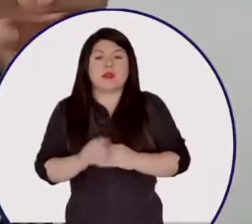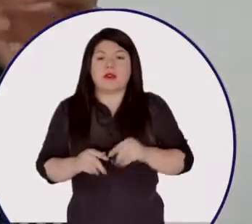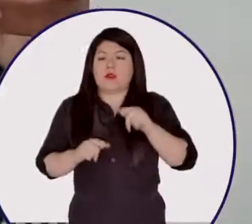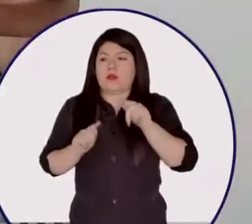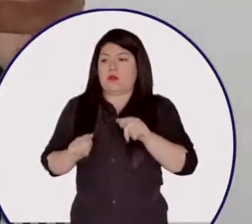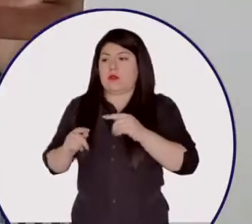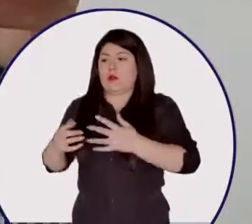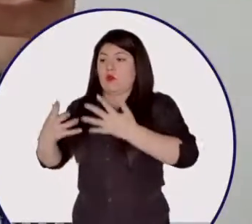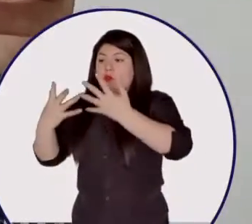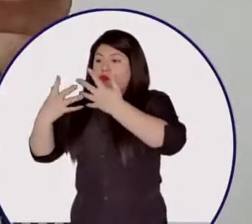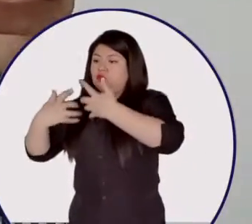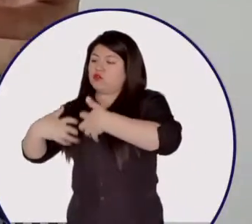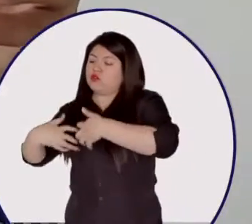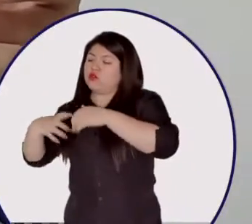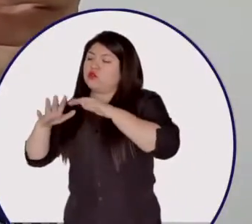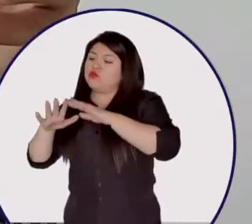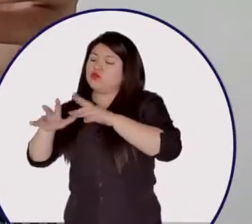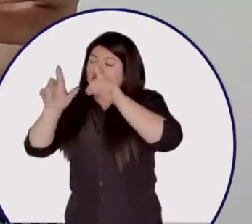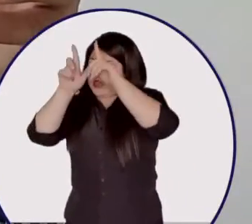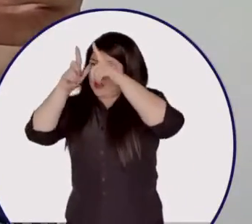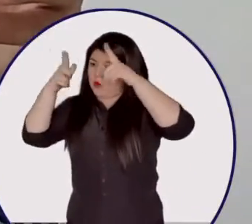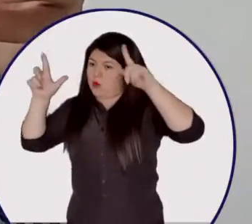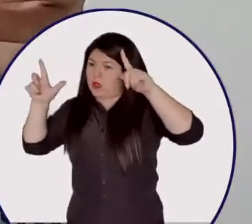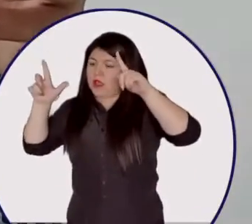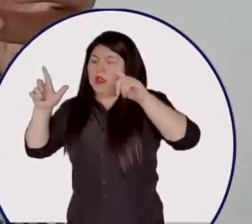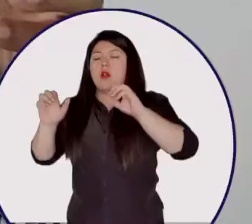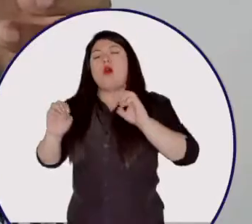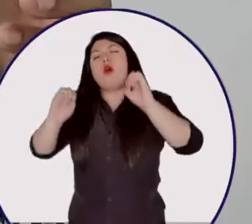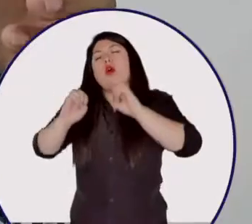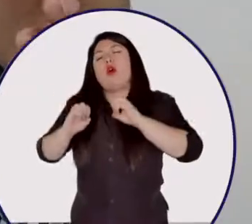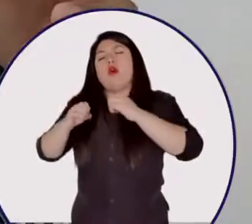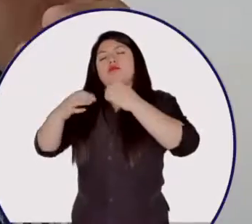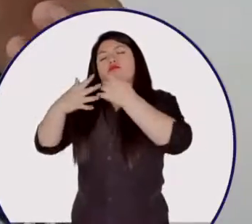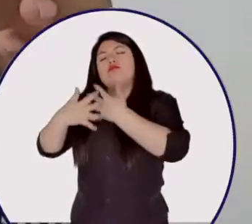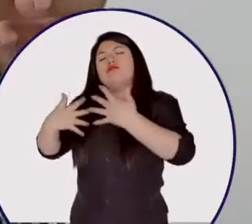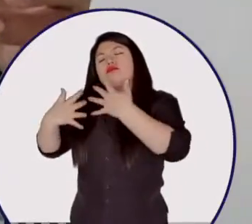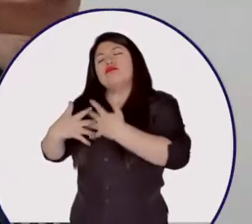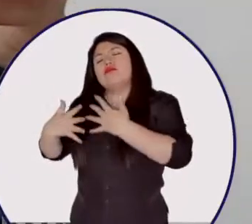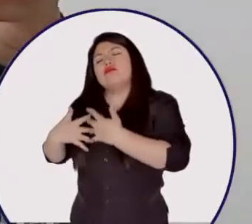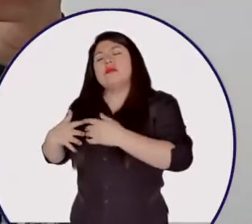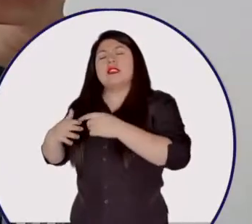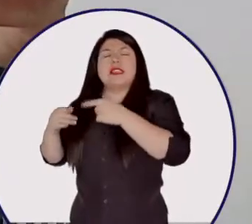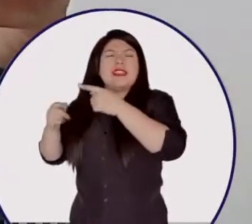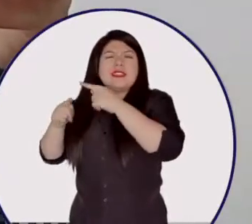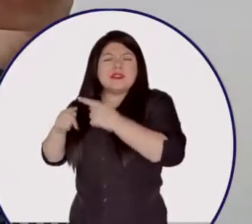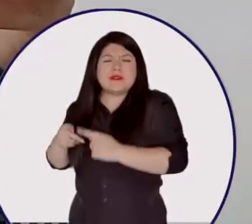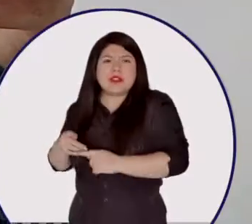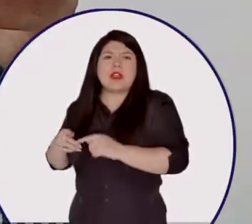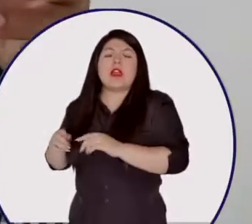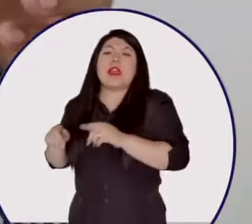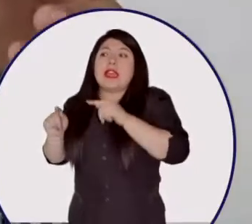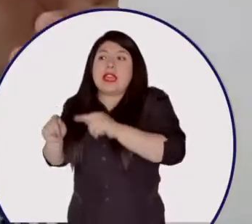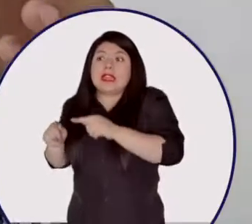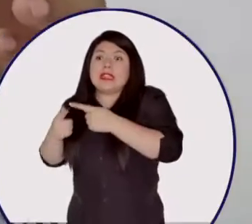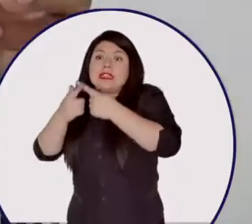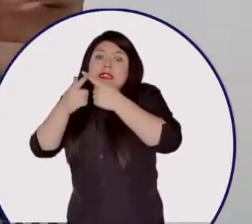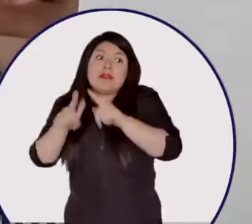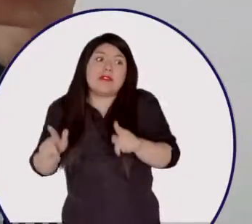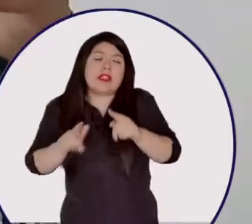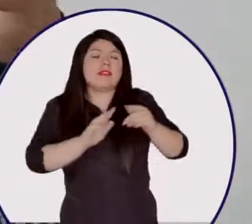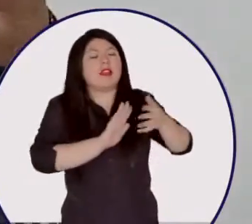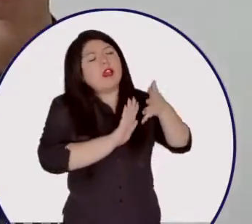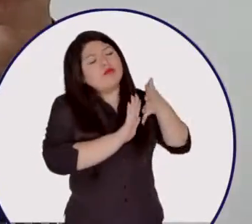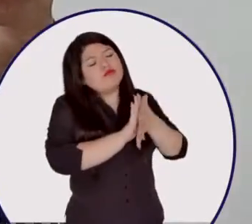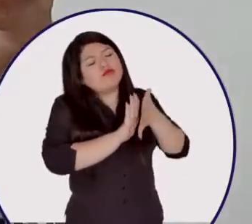las funciones del lenguaje o los tipos de texto y hablar de la narración, hablar de la